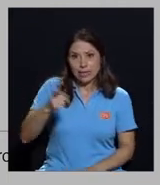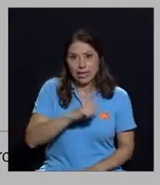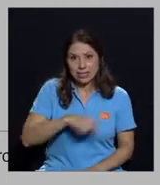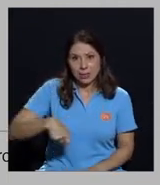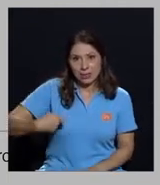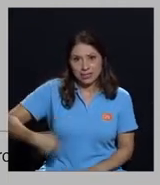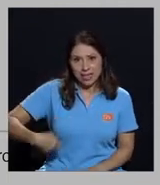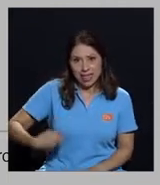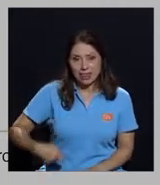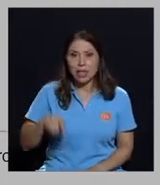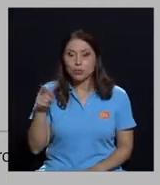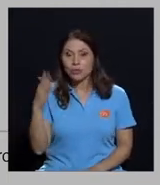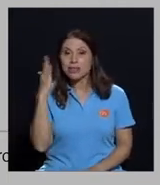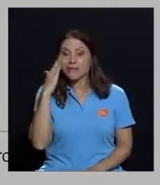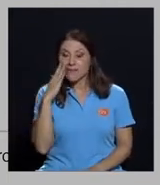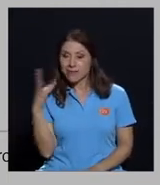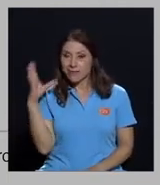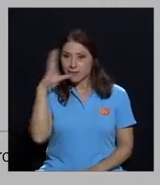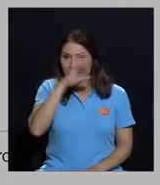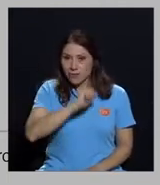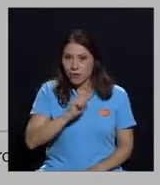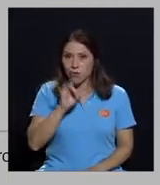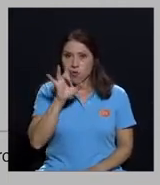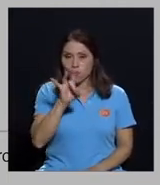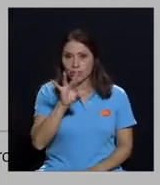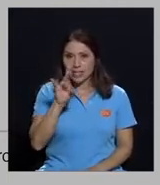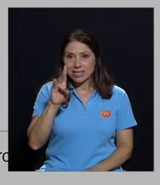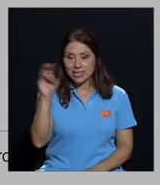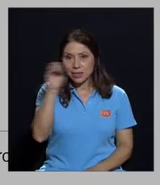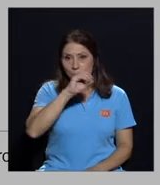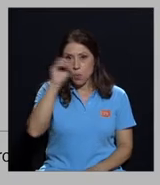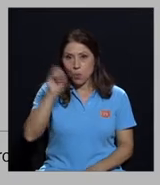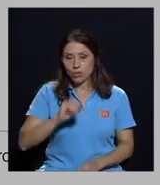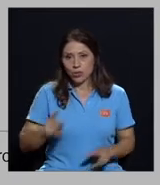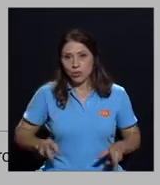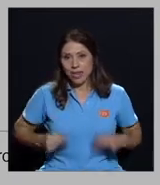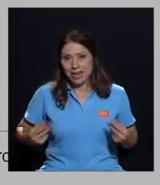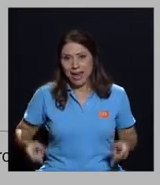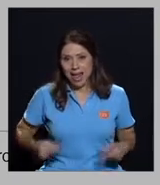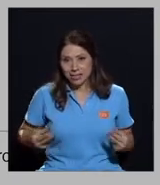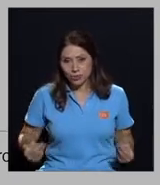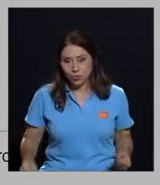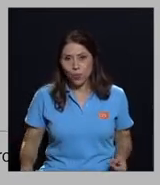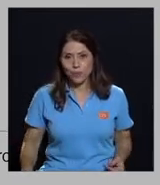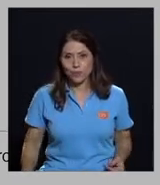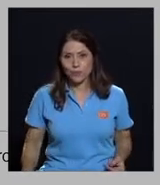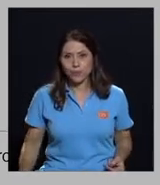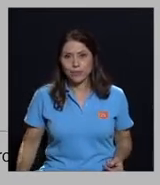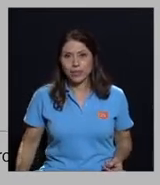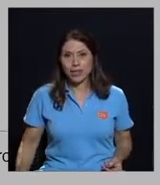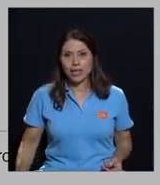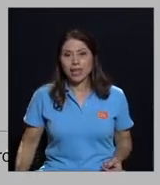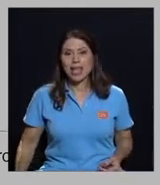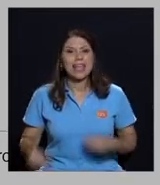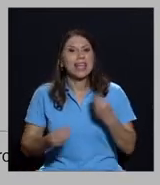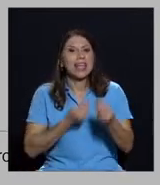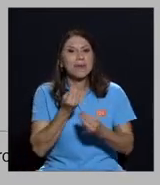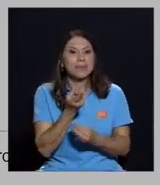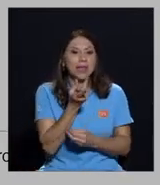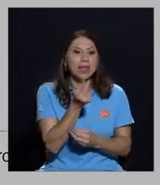con que el 87% del gasto se va en transferencias en